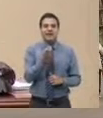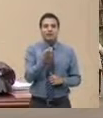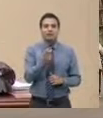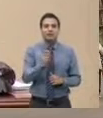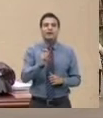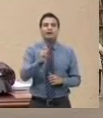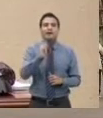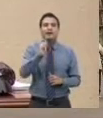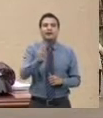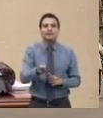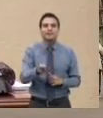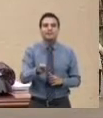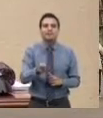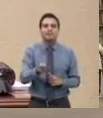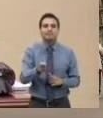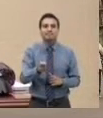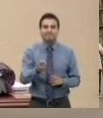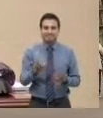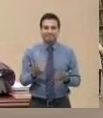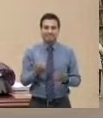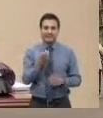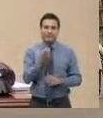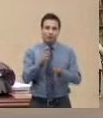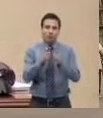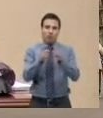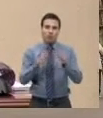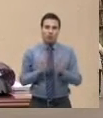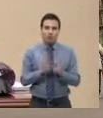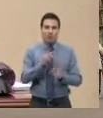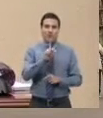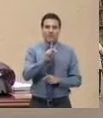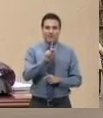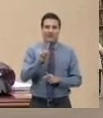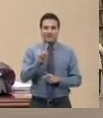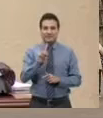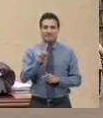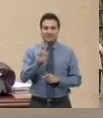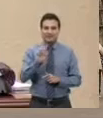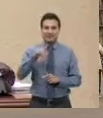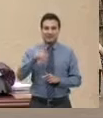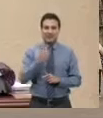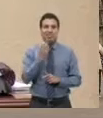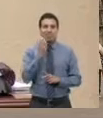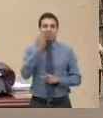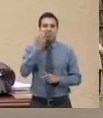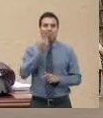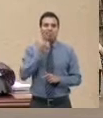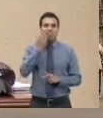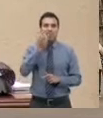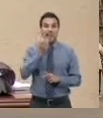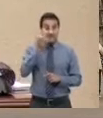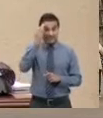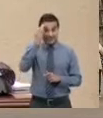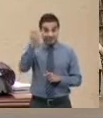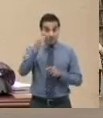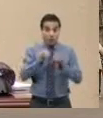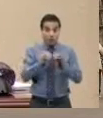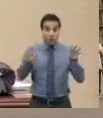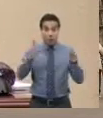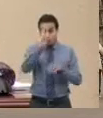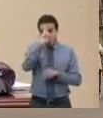generar un esquema simulado para posicionar al partido en un tiempo prohibido. En este